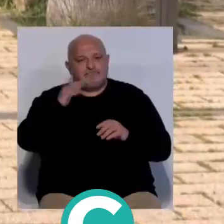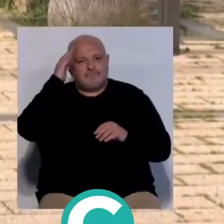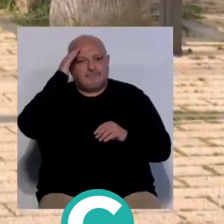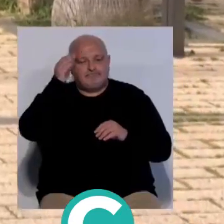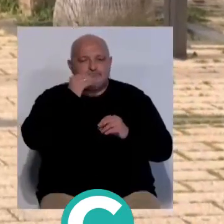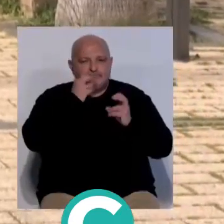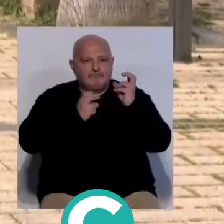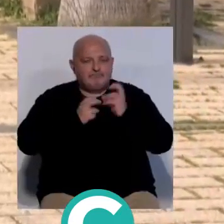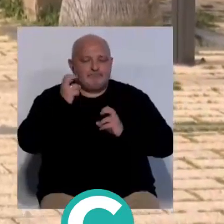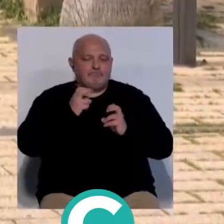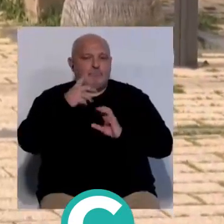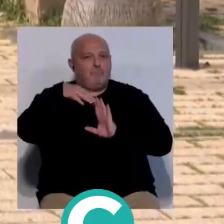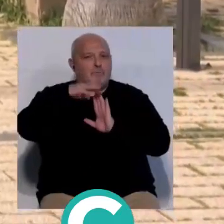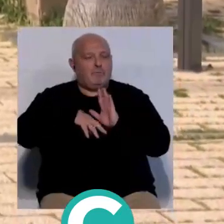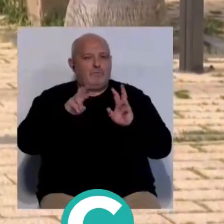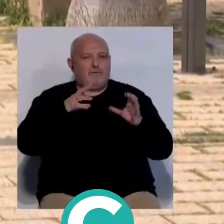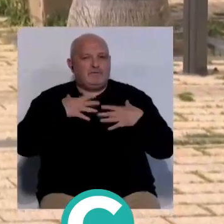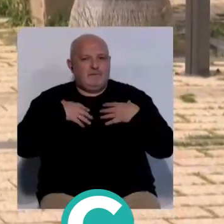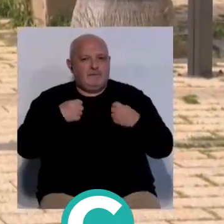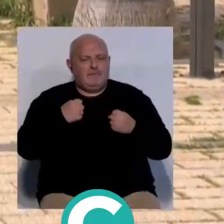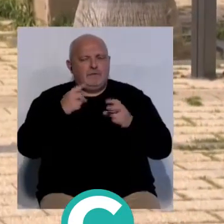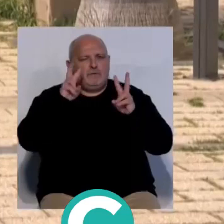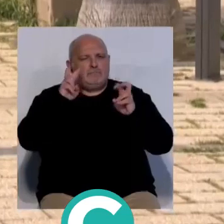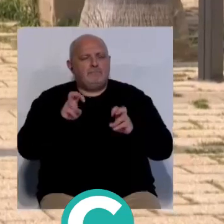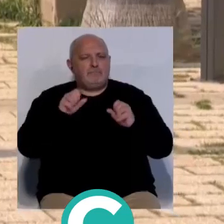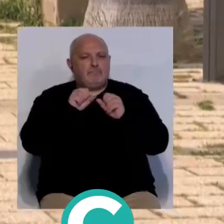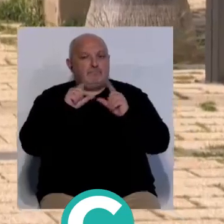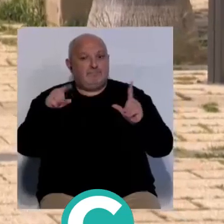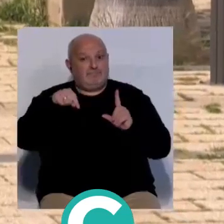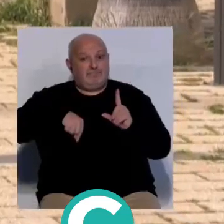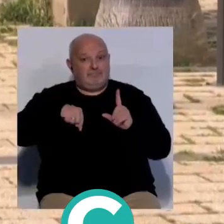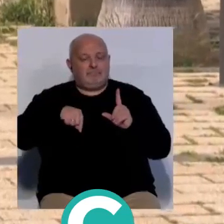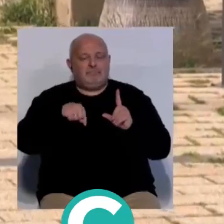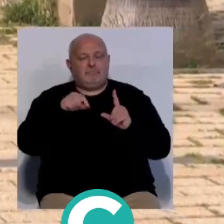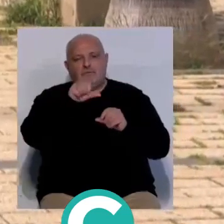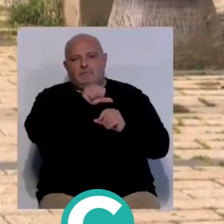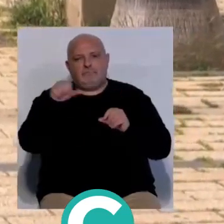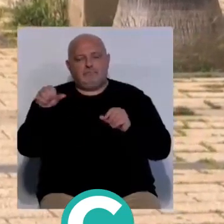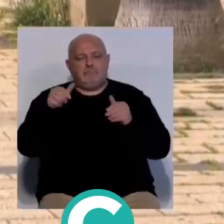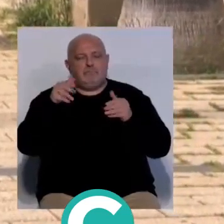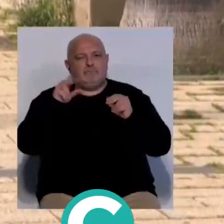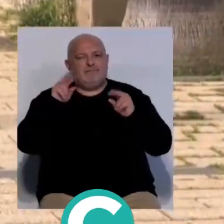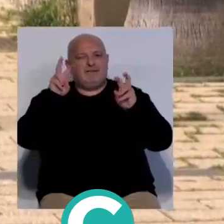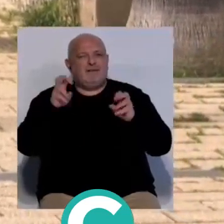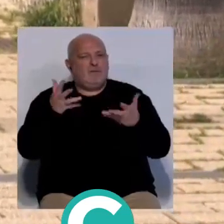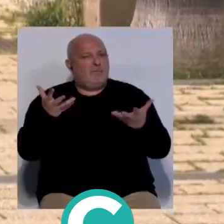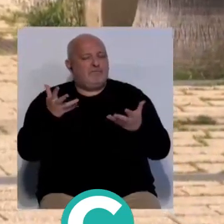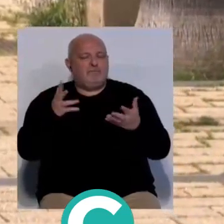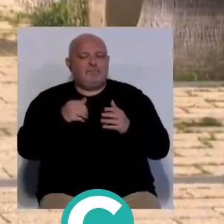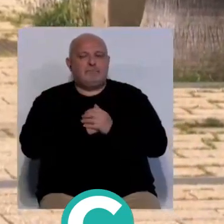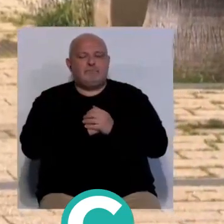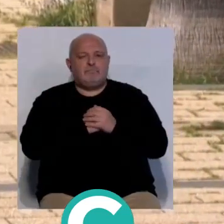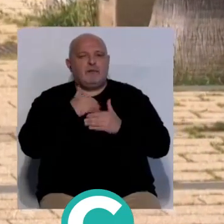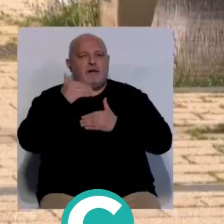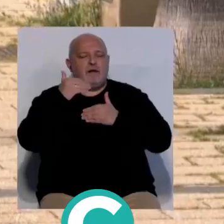saludo, bienvenidos a una nueva edición de Saludablemente, un espacio de televisión en el que esta semana vamos a hablar, entre otros asuntos,